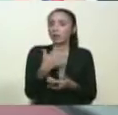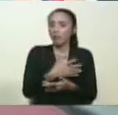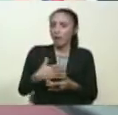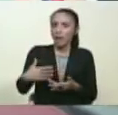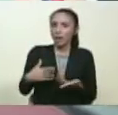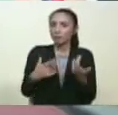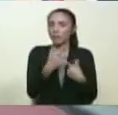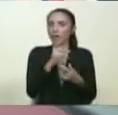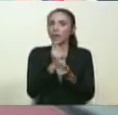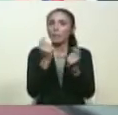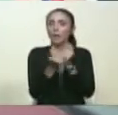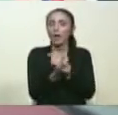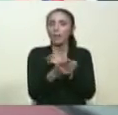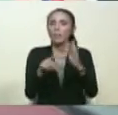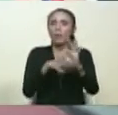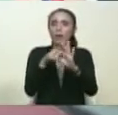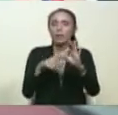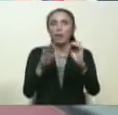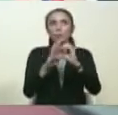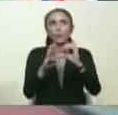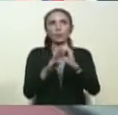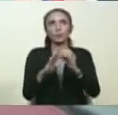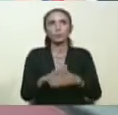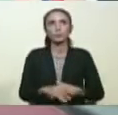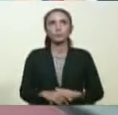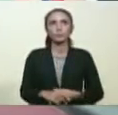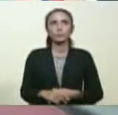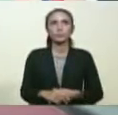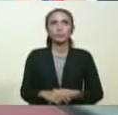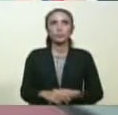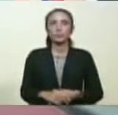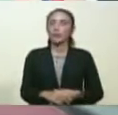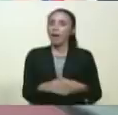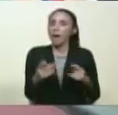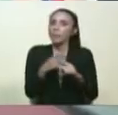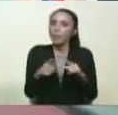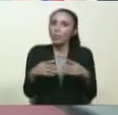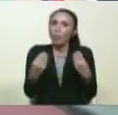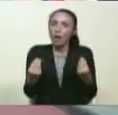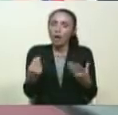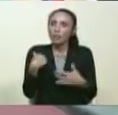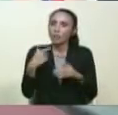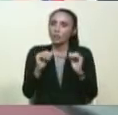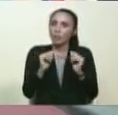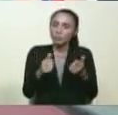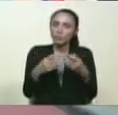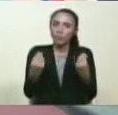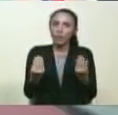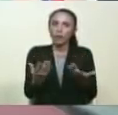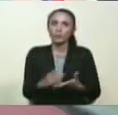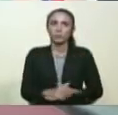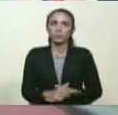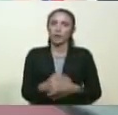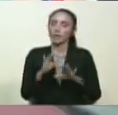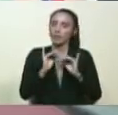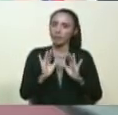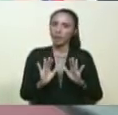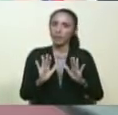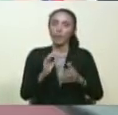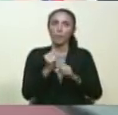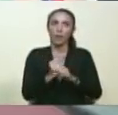ahorros en petro. Usted me preguntaba, bueno, ¿pero cuándo? Espérate, déjame terminar las negociaciones con los grandes